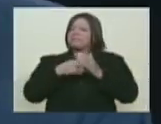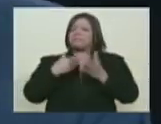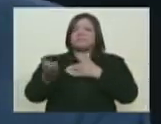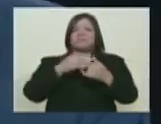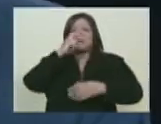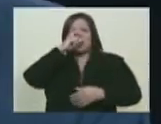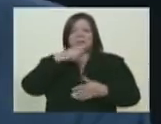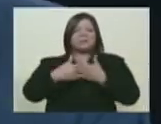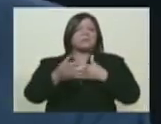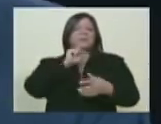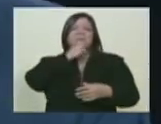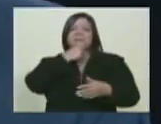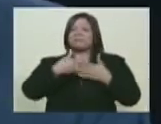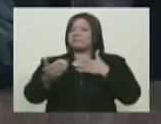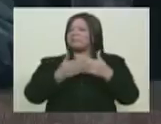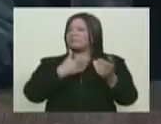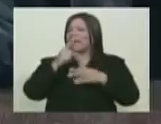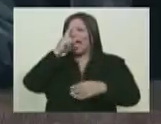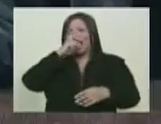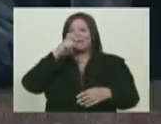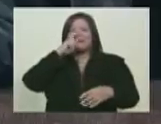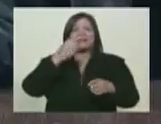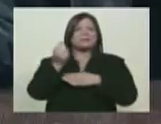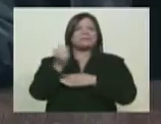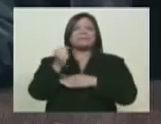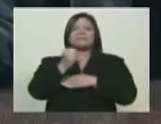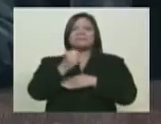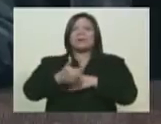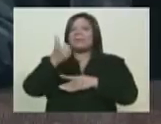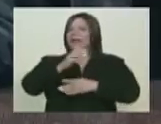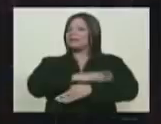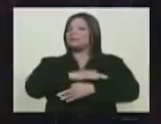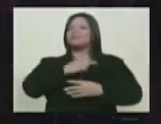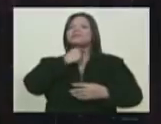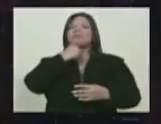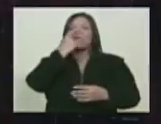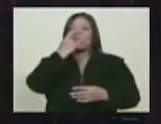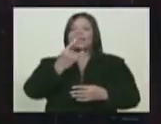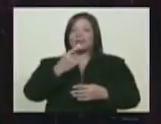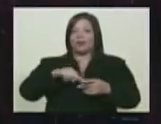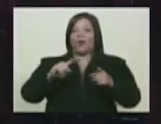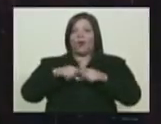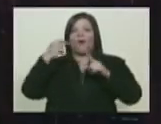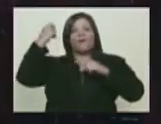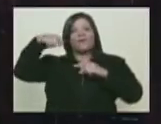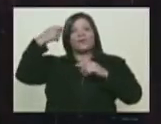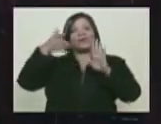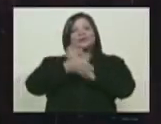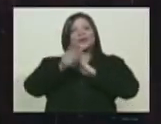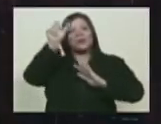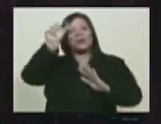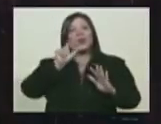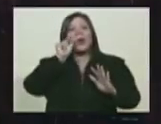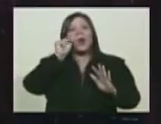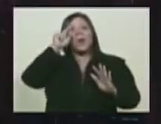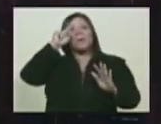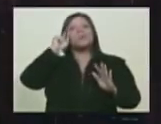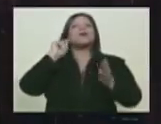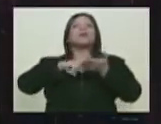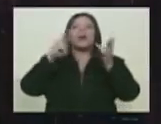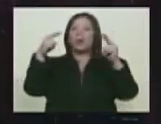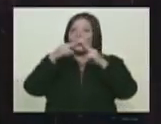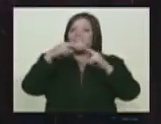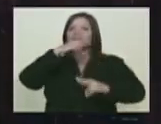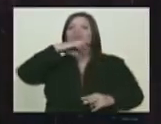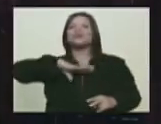hace más rojo. ¿Verdad? Qué bueno. Vamos a ver un video que preparamos sobre Paco Ignacio Taibo II, así ustedes lo conocen mejor.